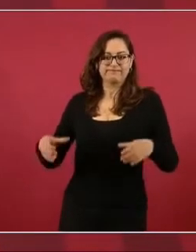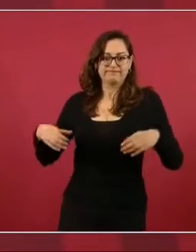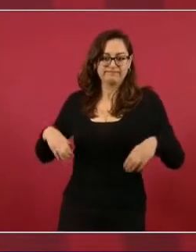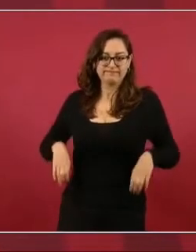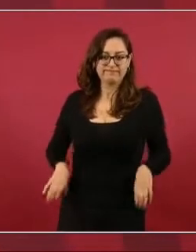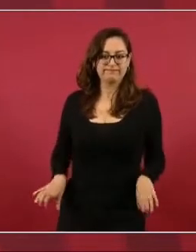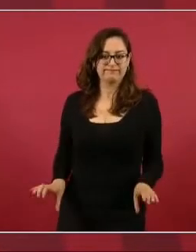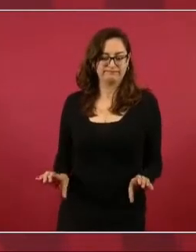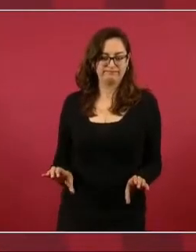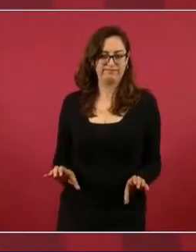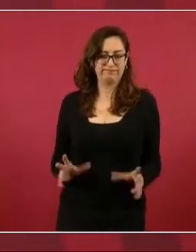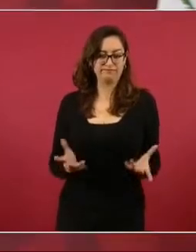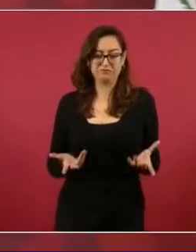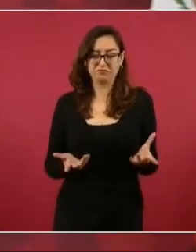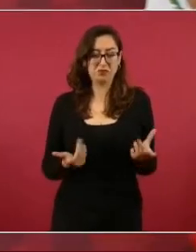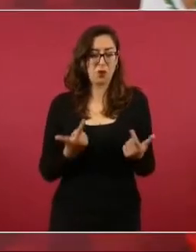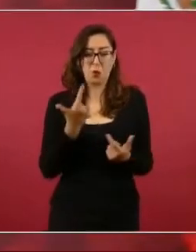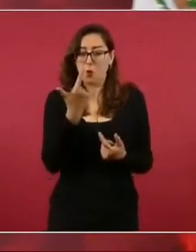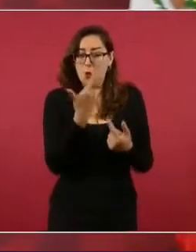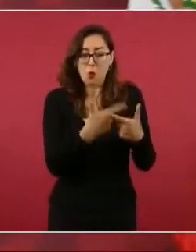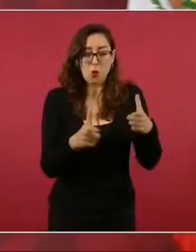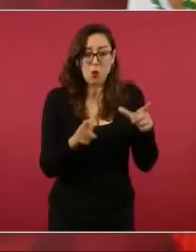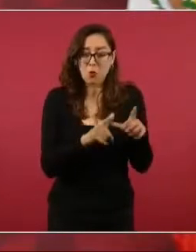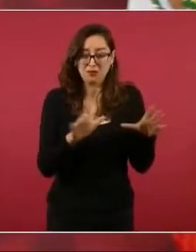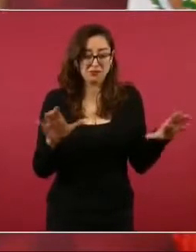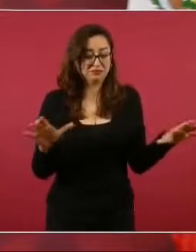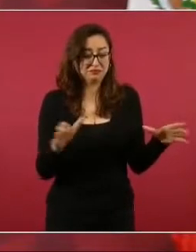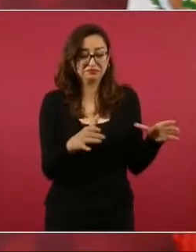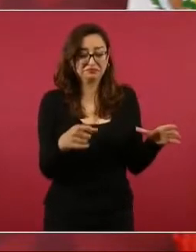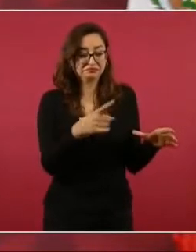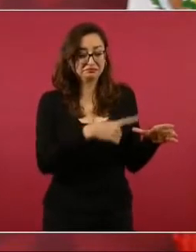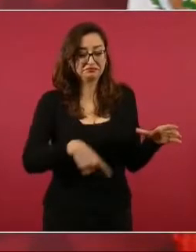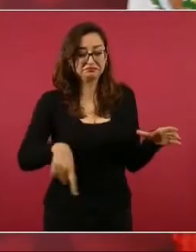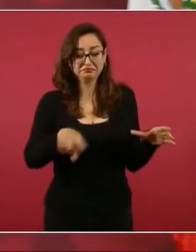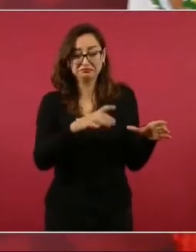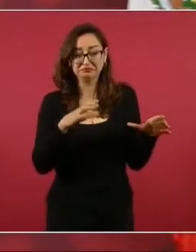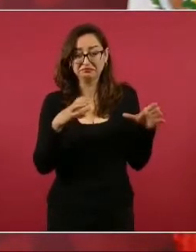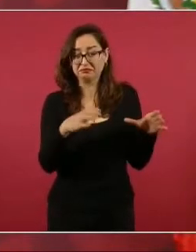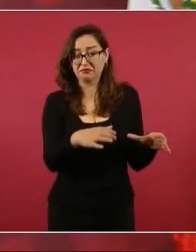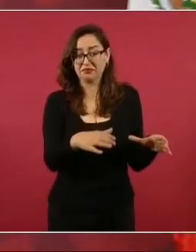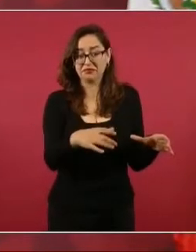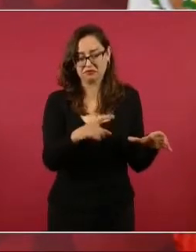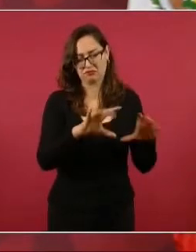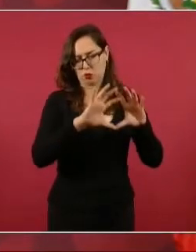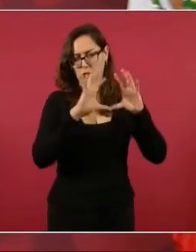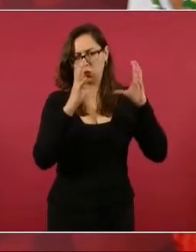que un grupo de potentados en el mundo